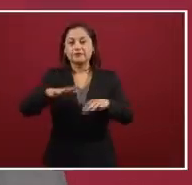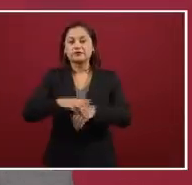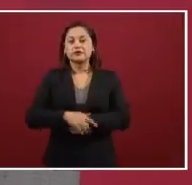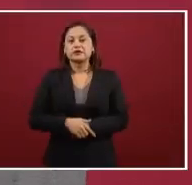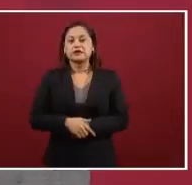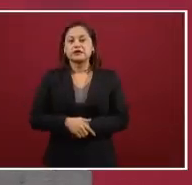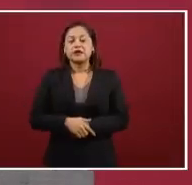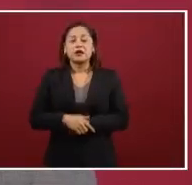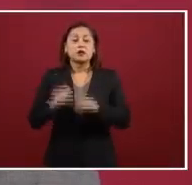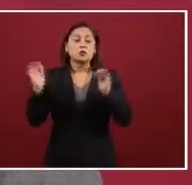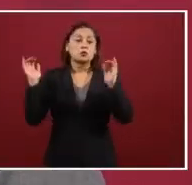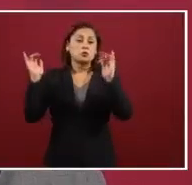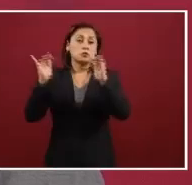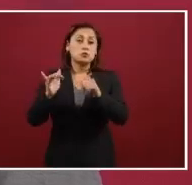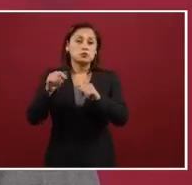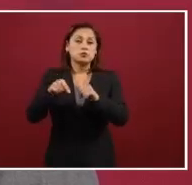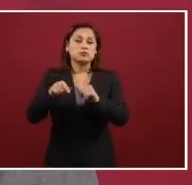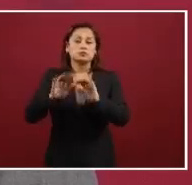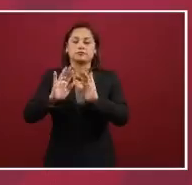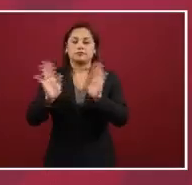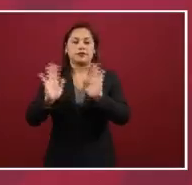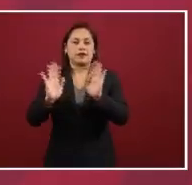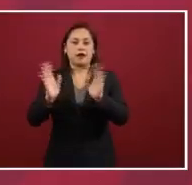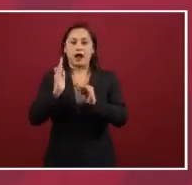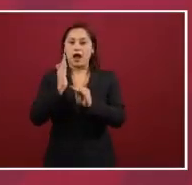Entonces ya no se va a usar,